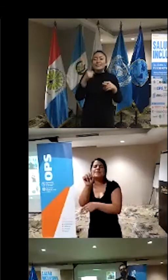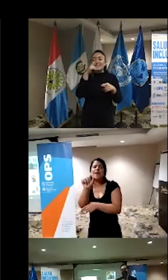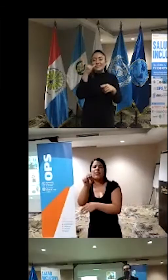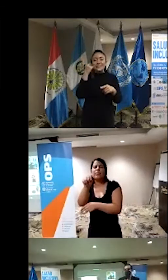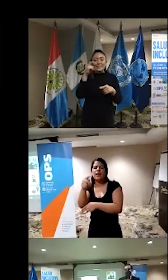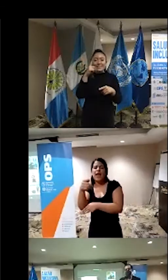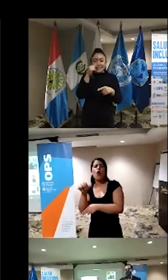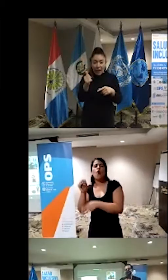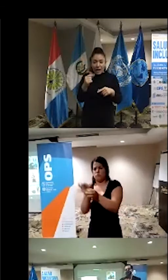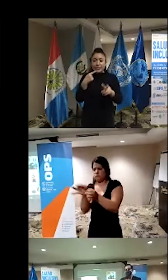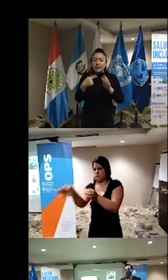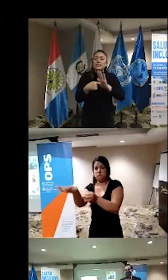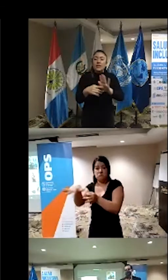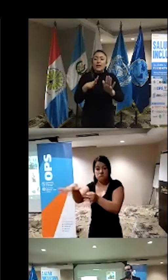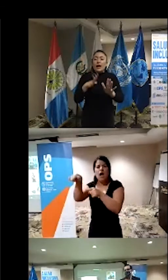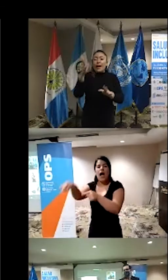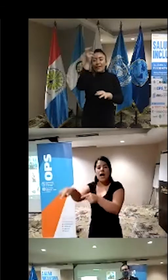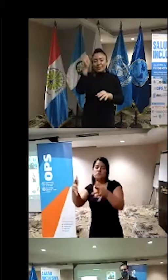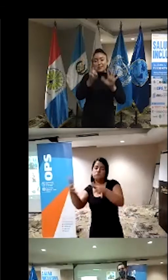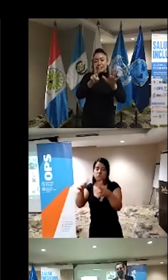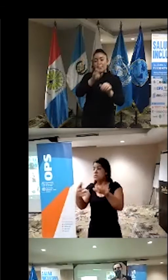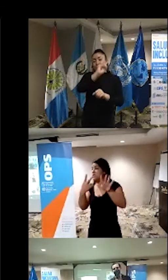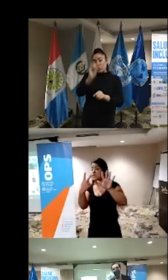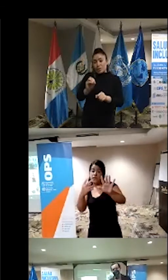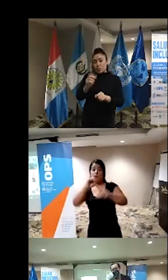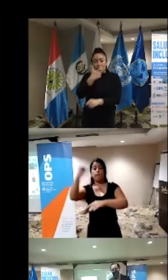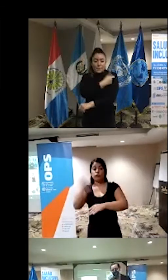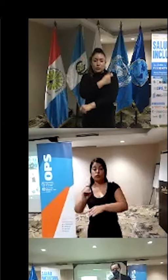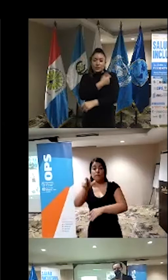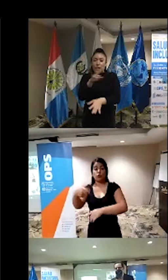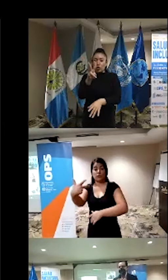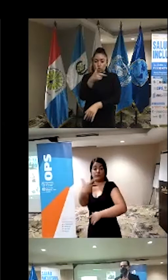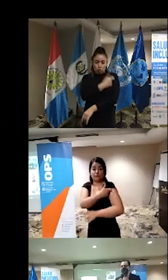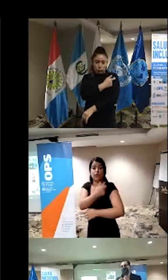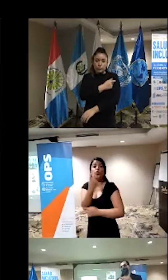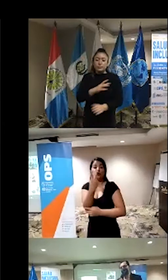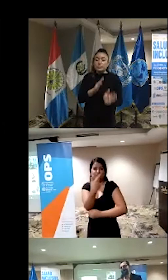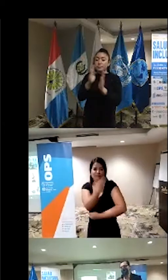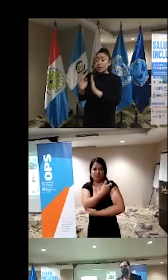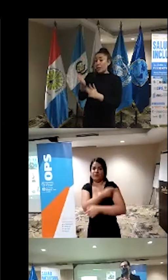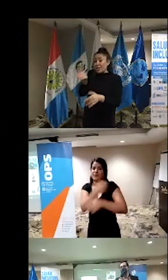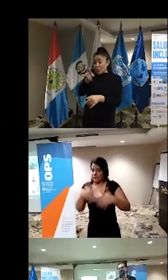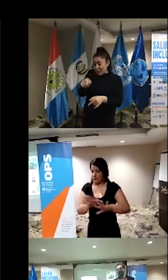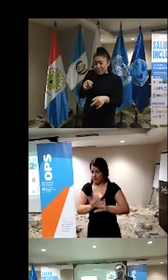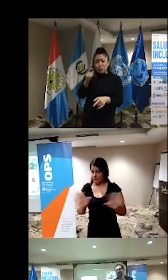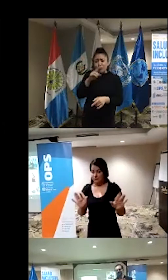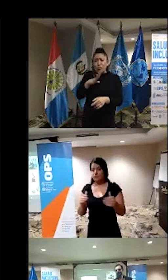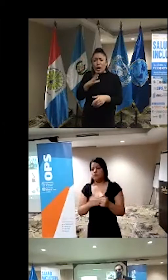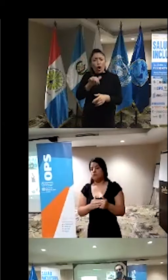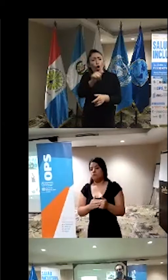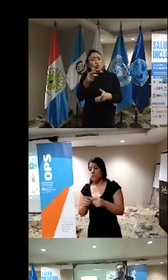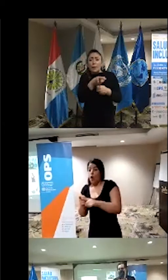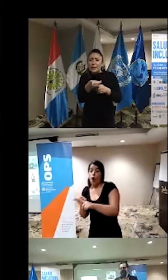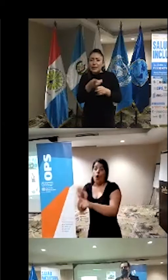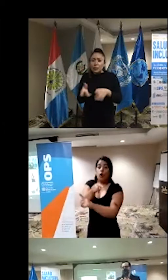que alcanza el 7% de personas vacunadas con sus 2 dosis. Y después de eso no existe ningún otro